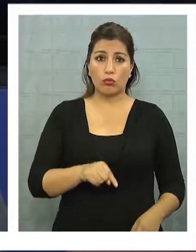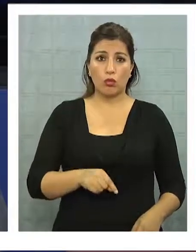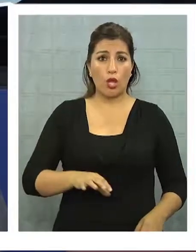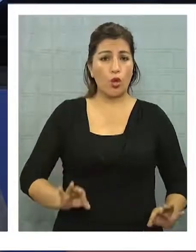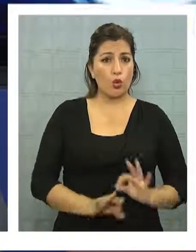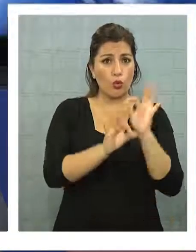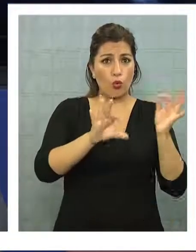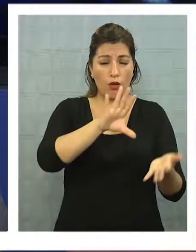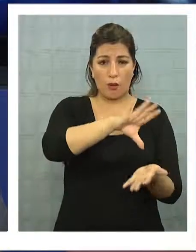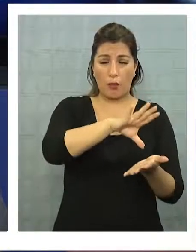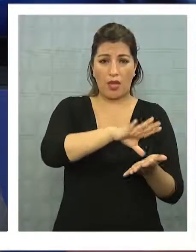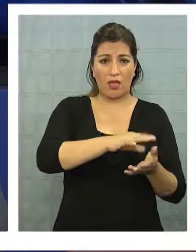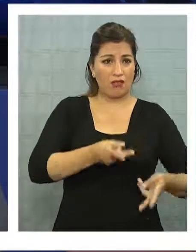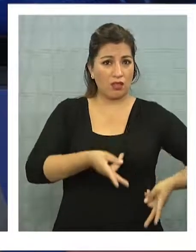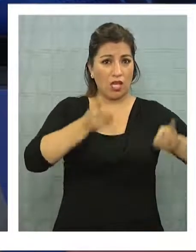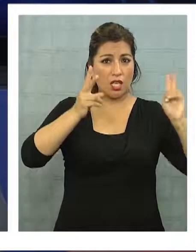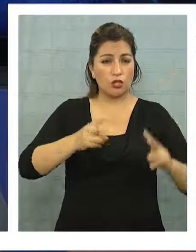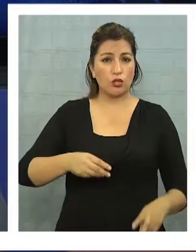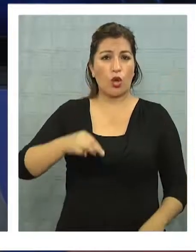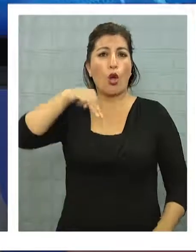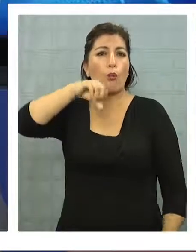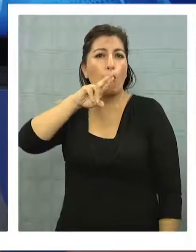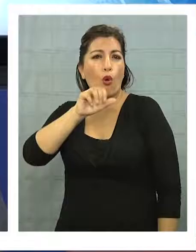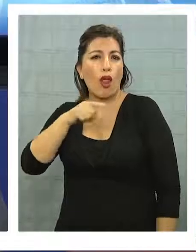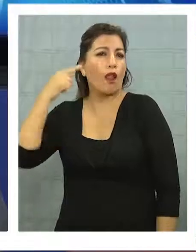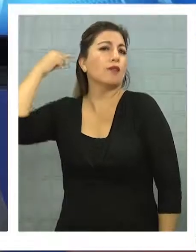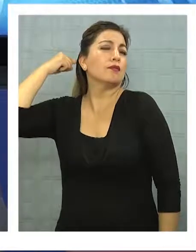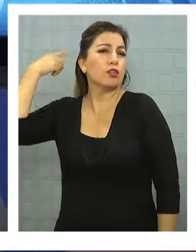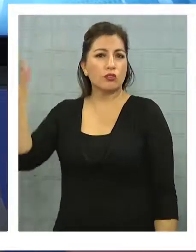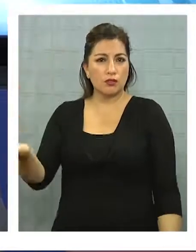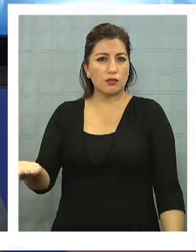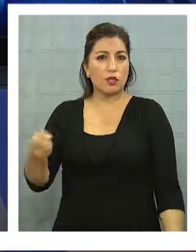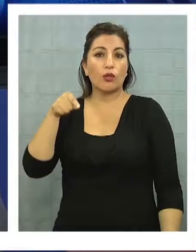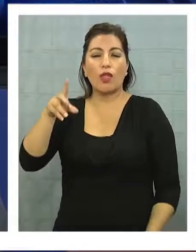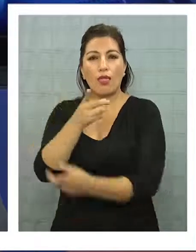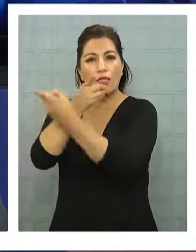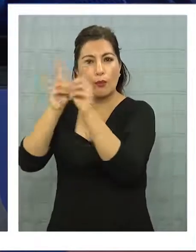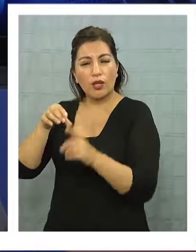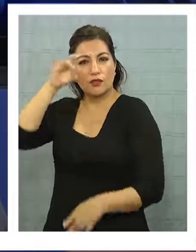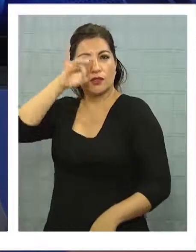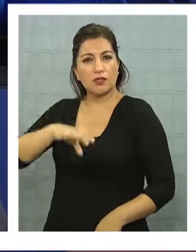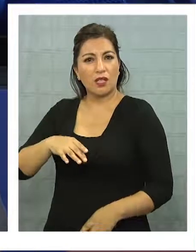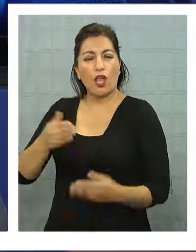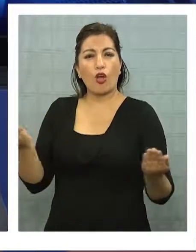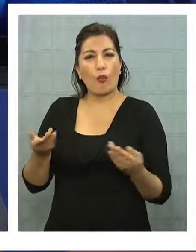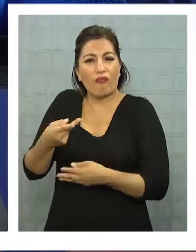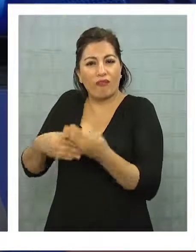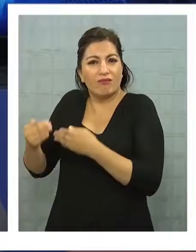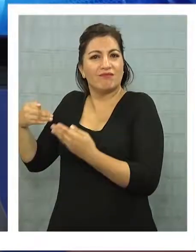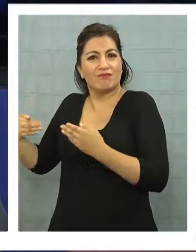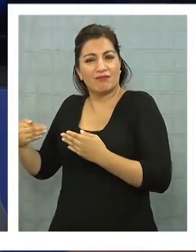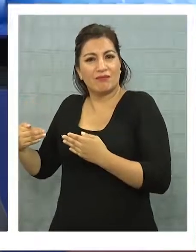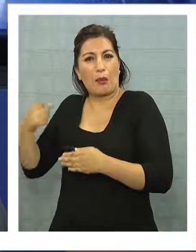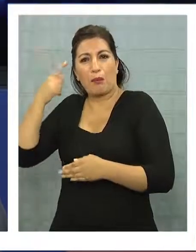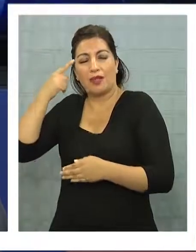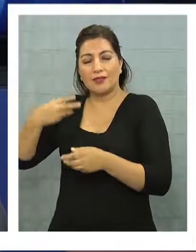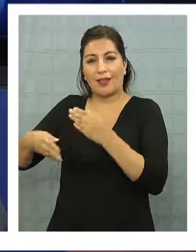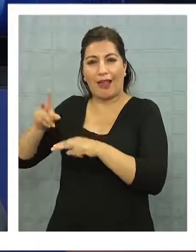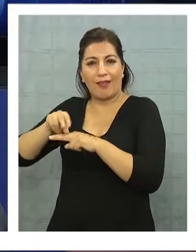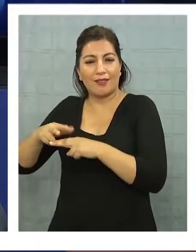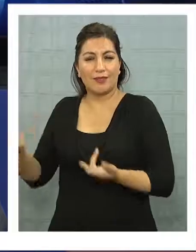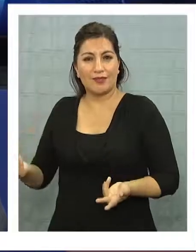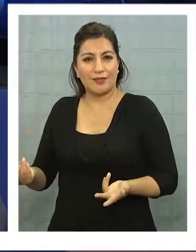en la calle porque a Pinochet lo habían desaforado y a Pinochet lo estaban procesando, todo lo demás. digo, bueno, eso también lo hice yo, pero también tuvo que ver con lo que hicimos